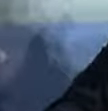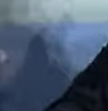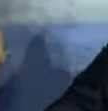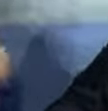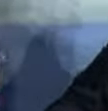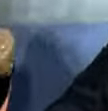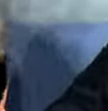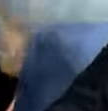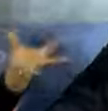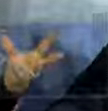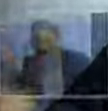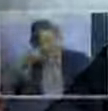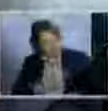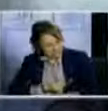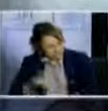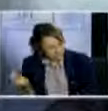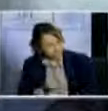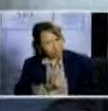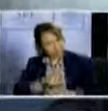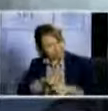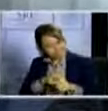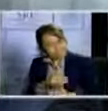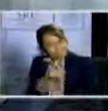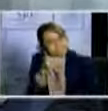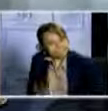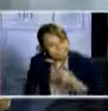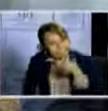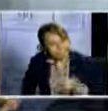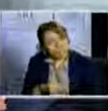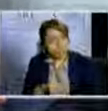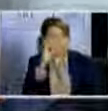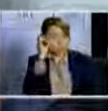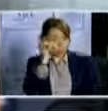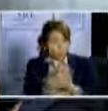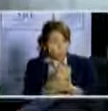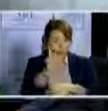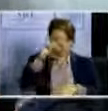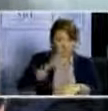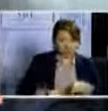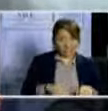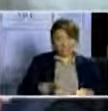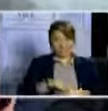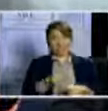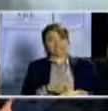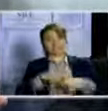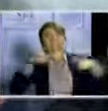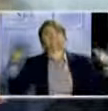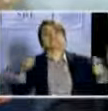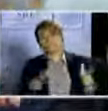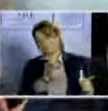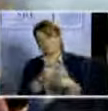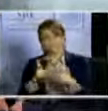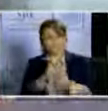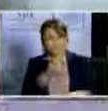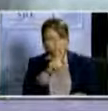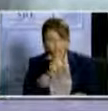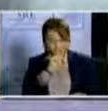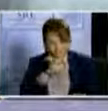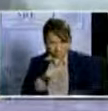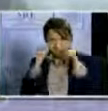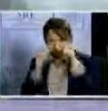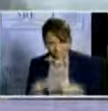avanzar sobre el desarme nuclear, no solamente sobre la no proliferación. Y ahí nace, desde Oslo, pasando por Nayarit